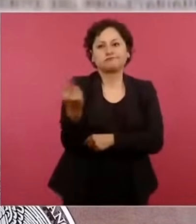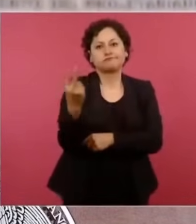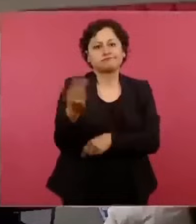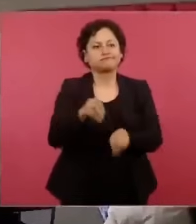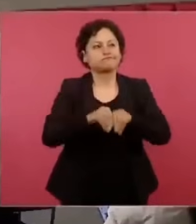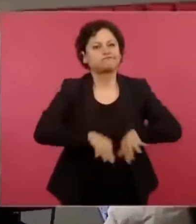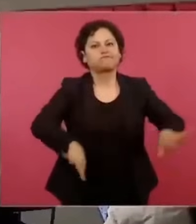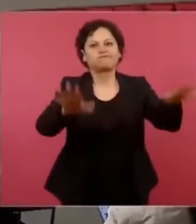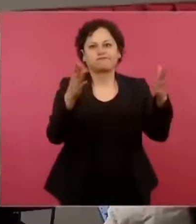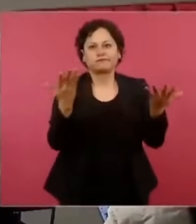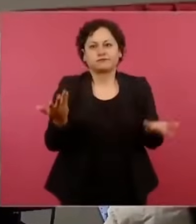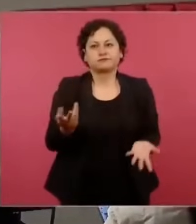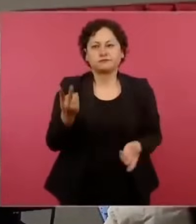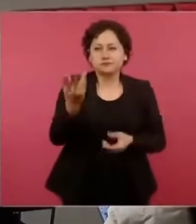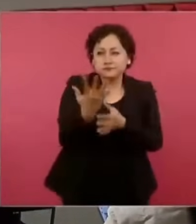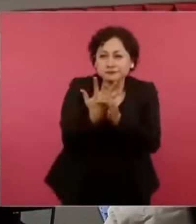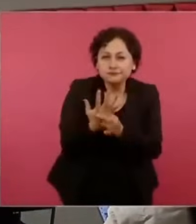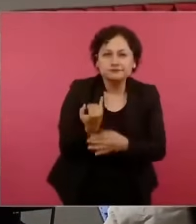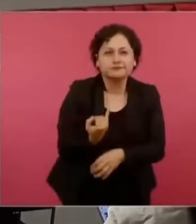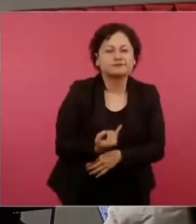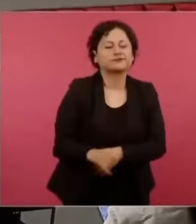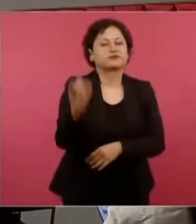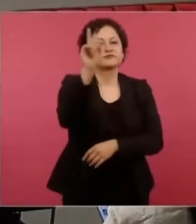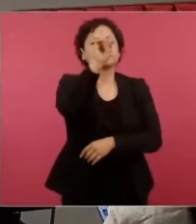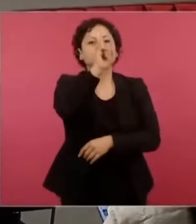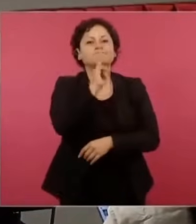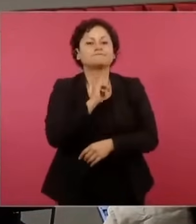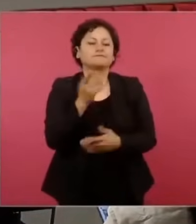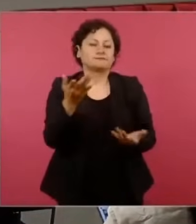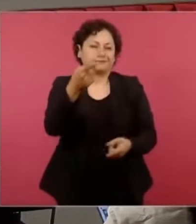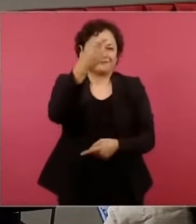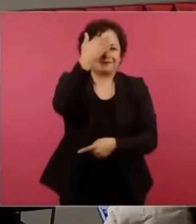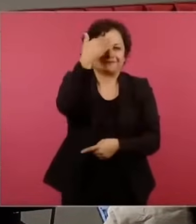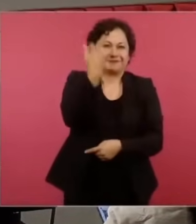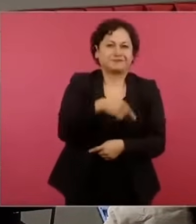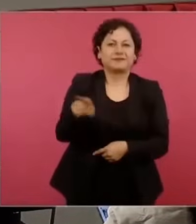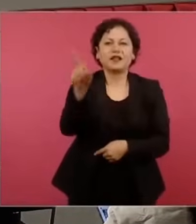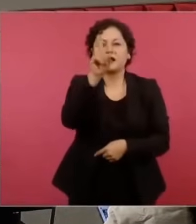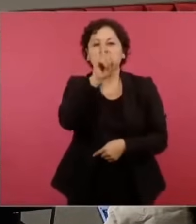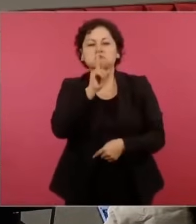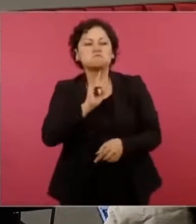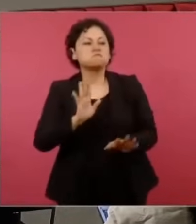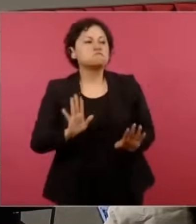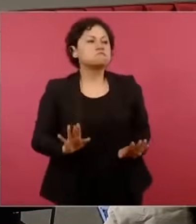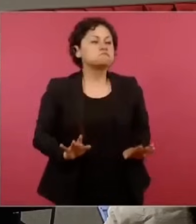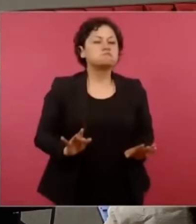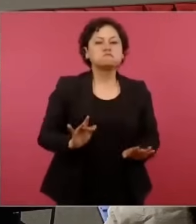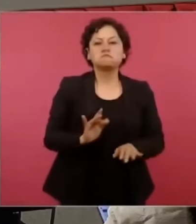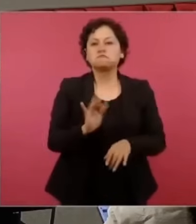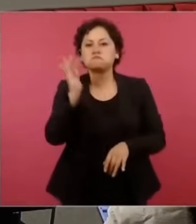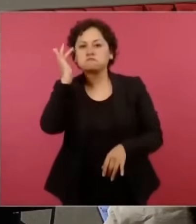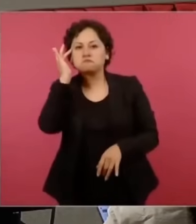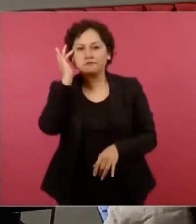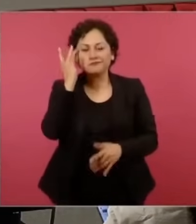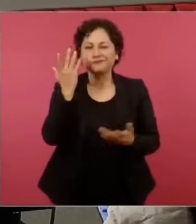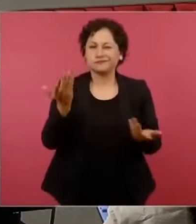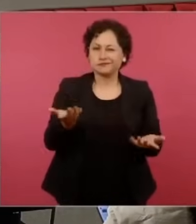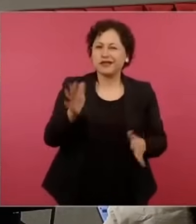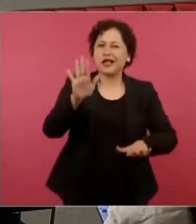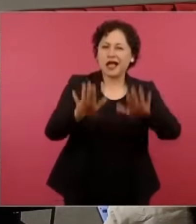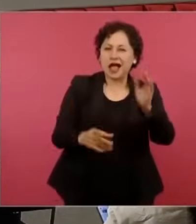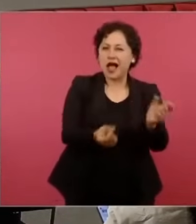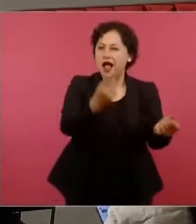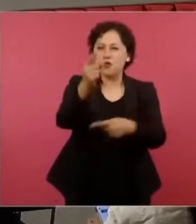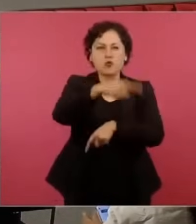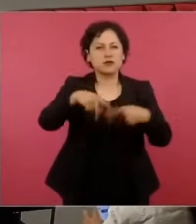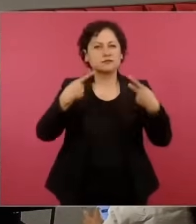ocurrieron. Como inventar no empobrece, sino que todo lo contrario, hay comunicadores que buscan exacerbar